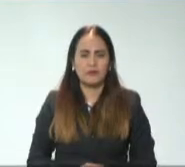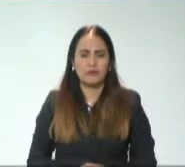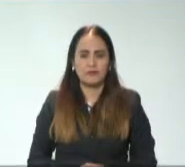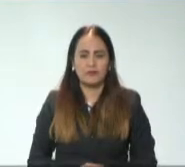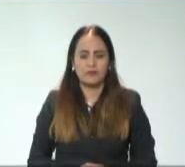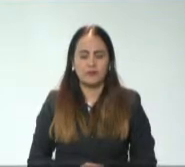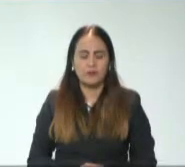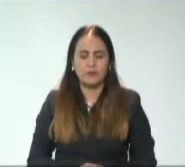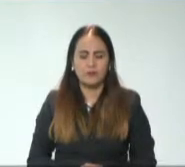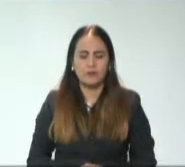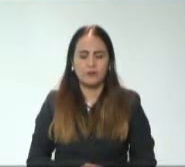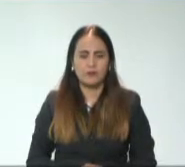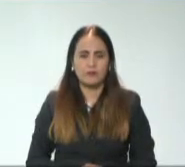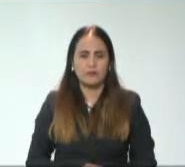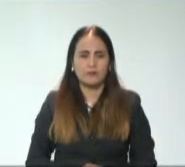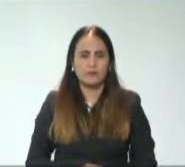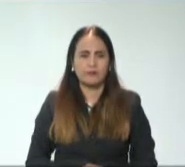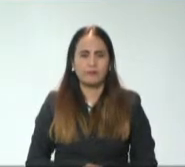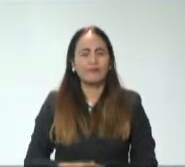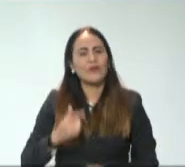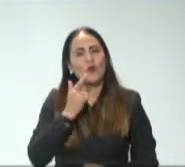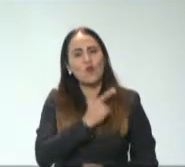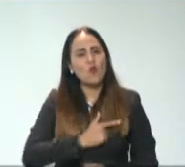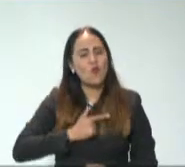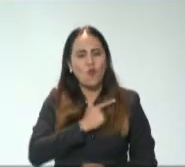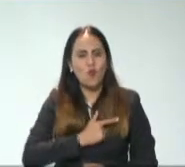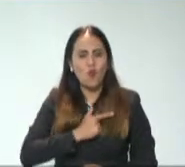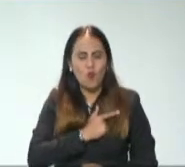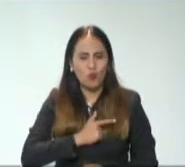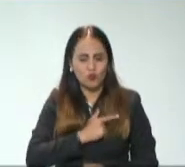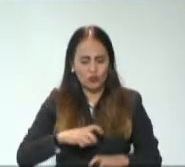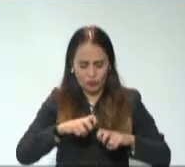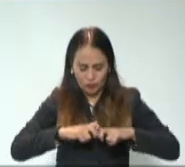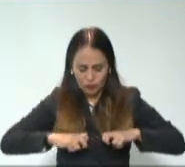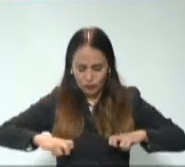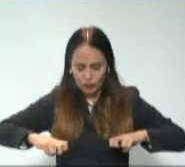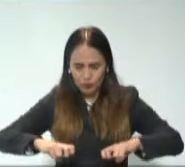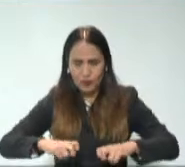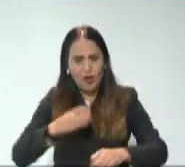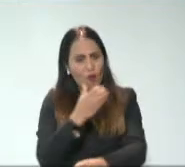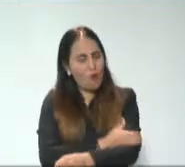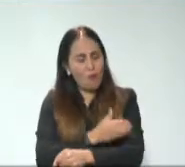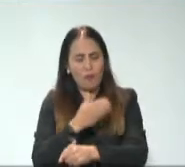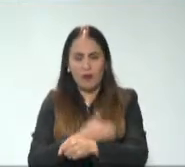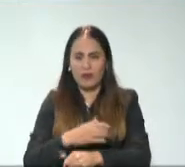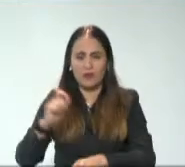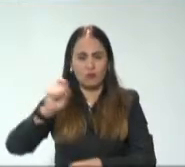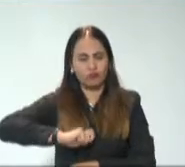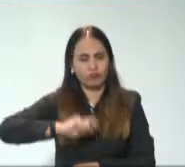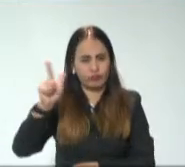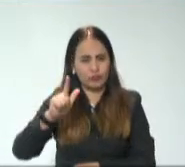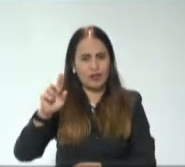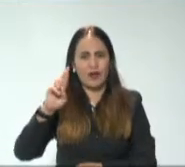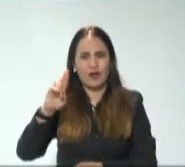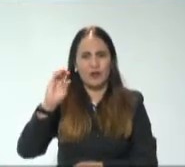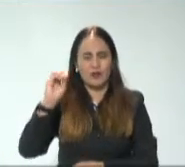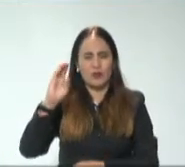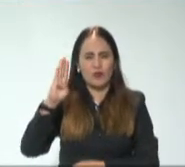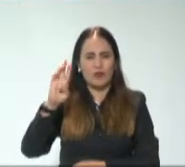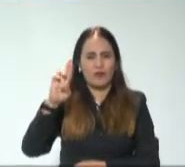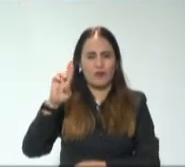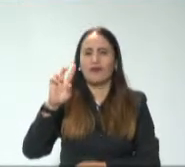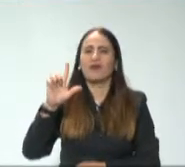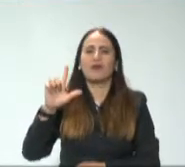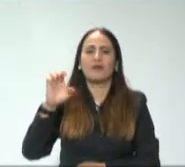Gracias es para mí un placer estar en esta mesa con dos distinguidos colegas Robledo viejo amigo chapaneco y